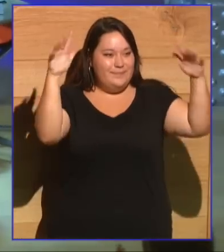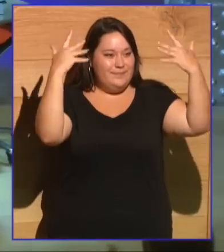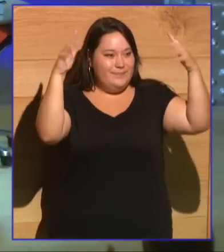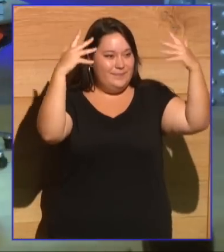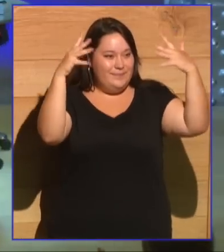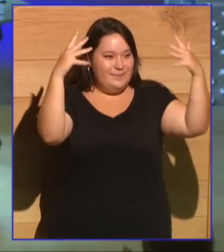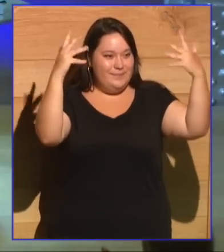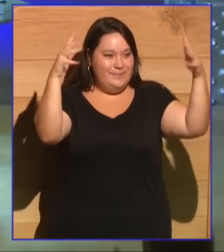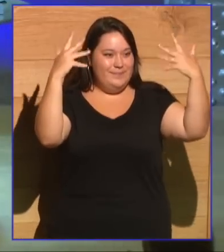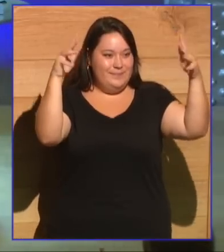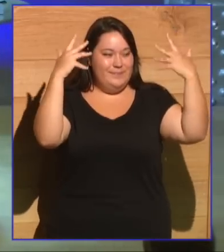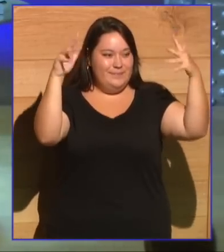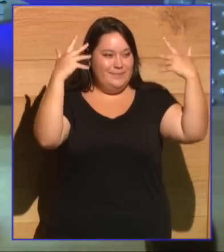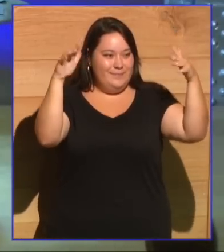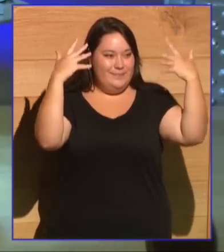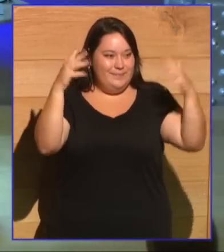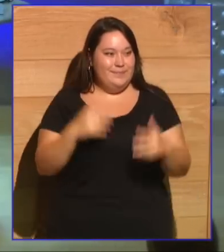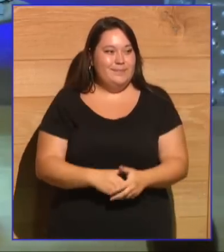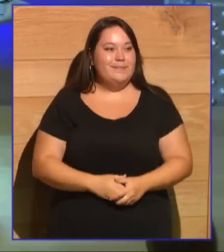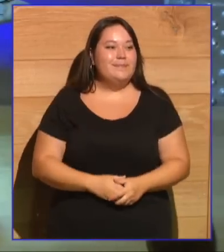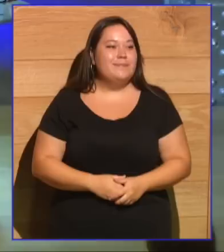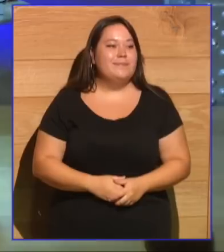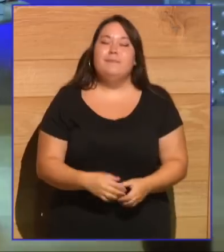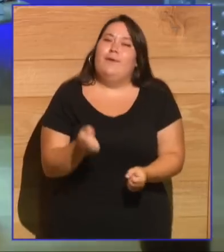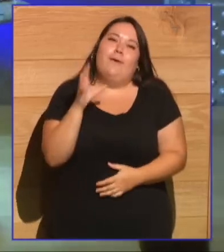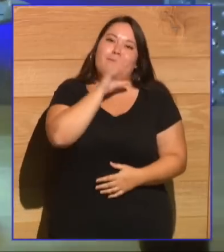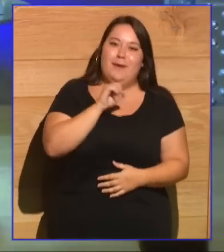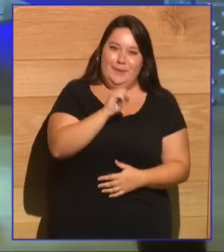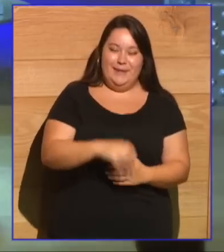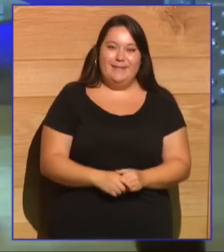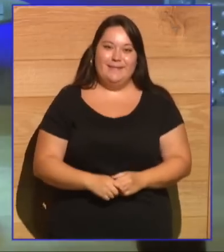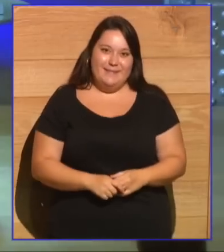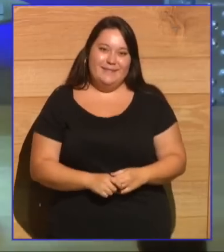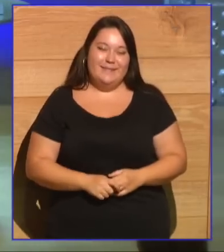tu fracaso arturo gonzález campos o qué maravilla